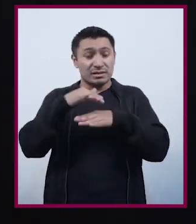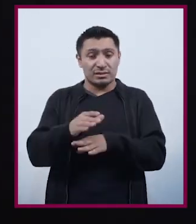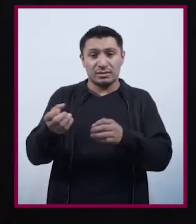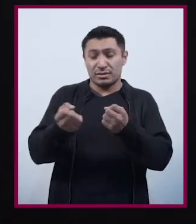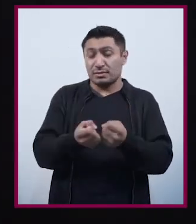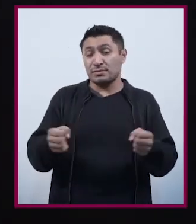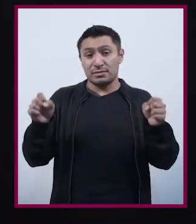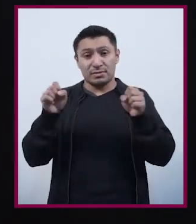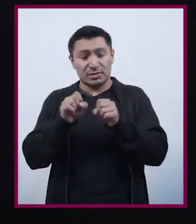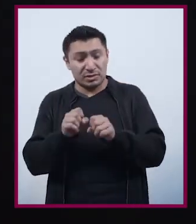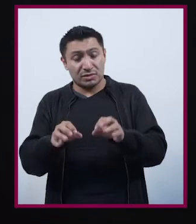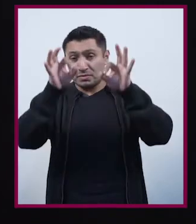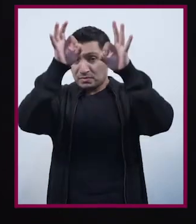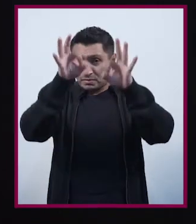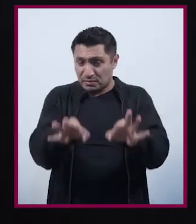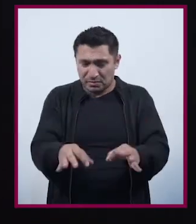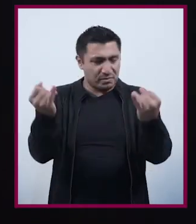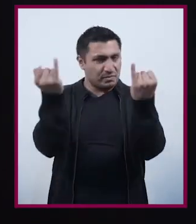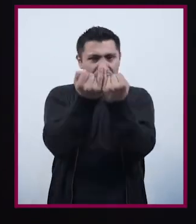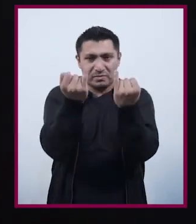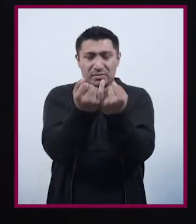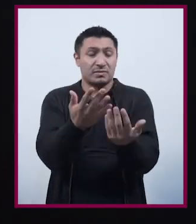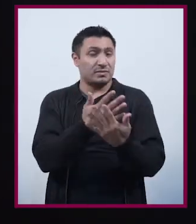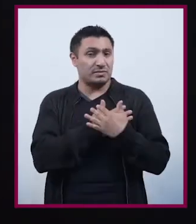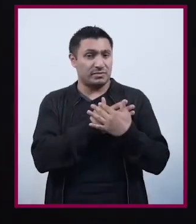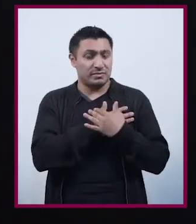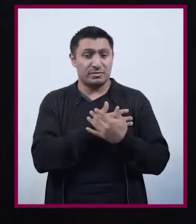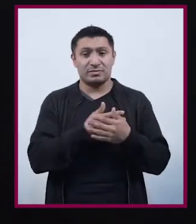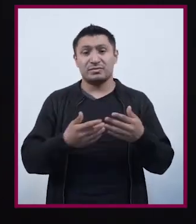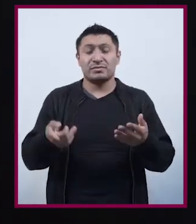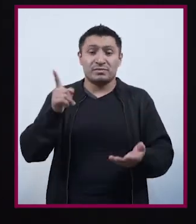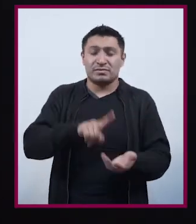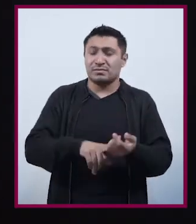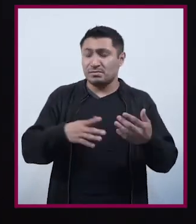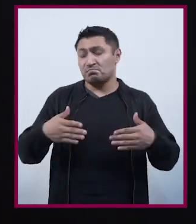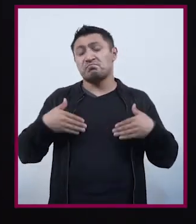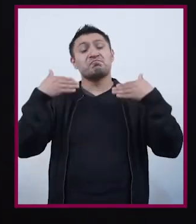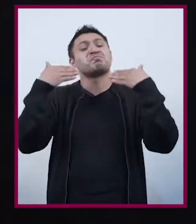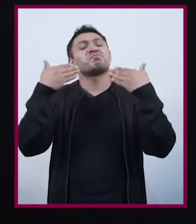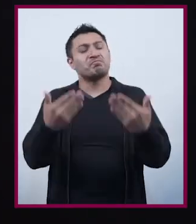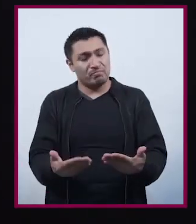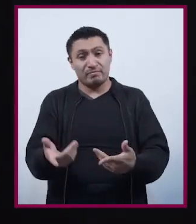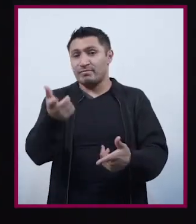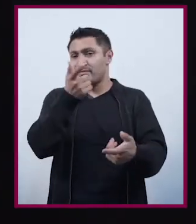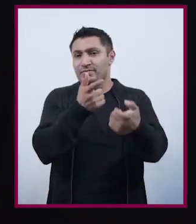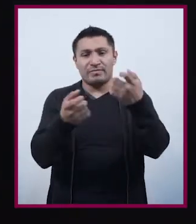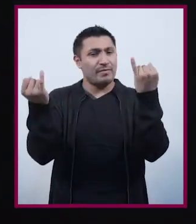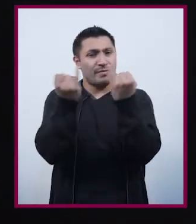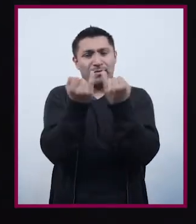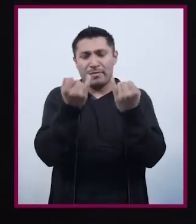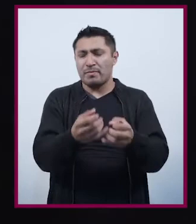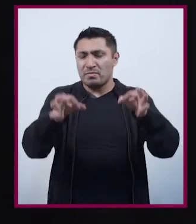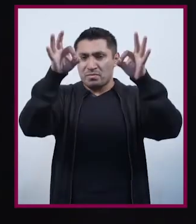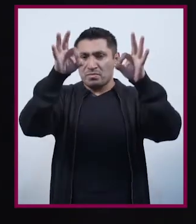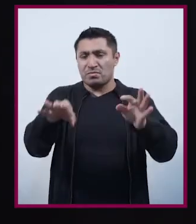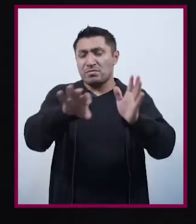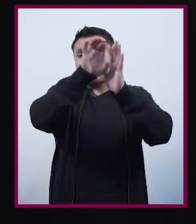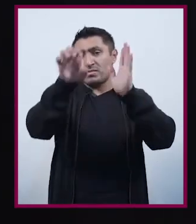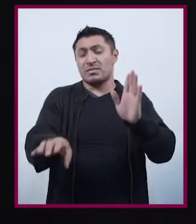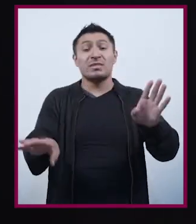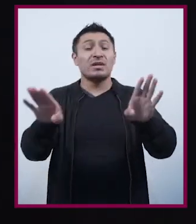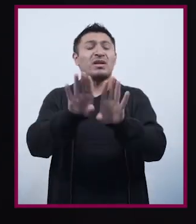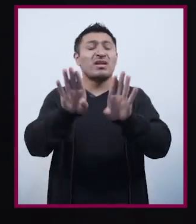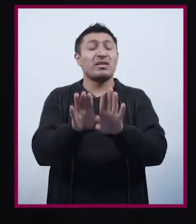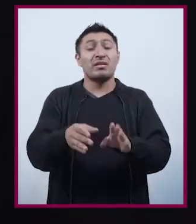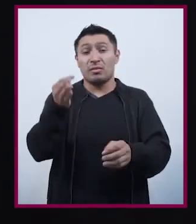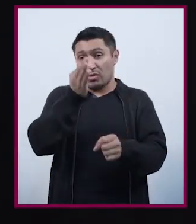reflexión acerca de la sociedad, exactamente igual que el amor, producto de confianza. El dinero es un magnífico ejemplo